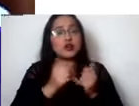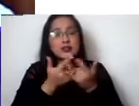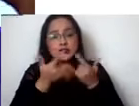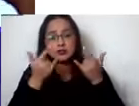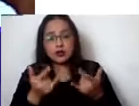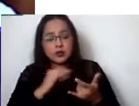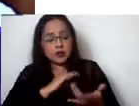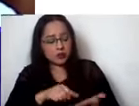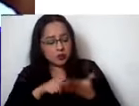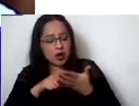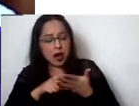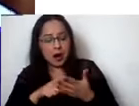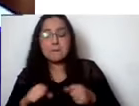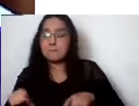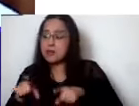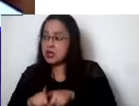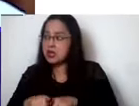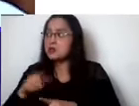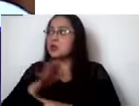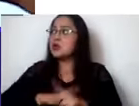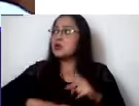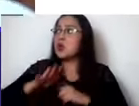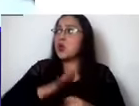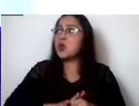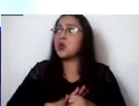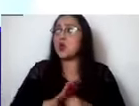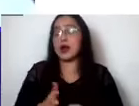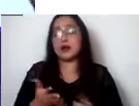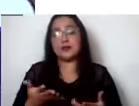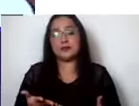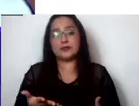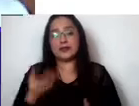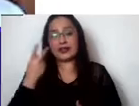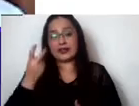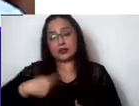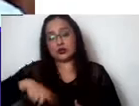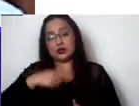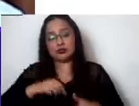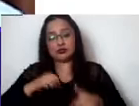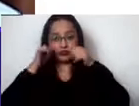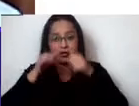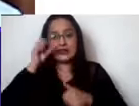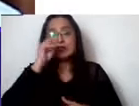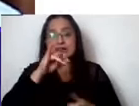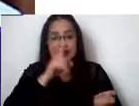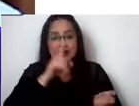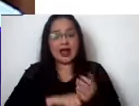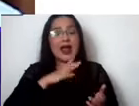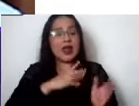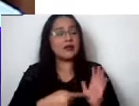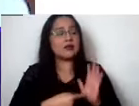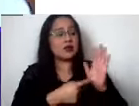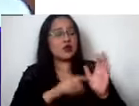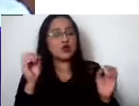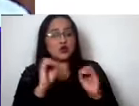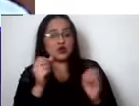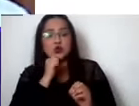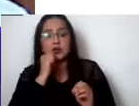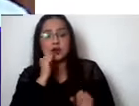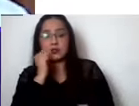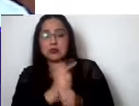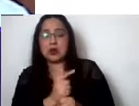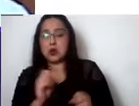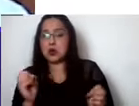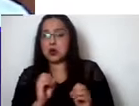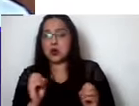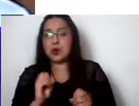historias, sus propios contextos, y pues eso nos hace ver que sí hay una estructura que no está nombrada, y no podemos dar por